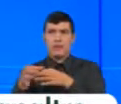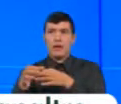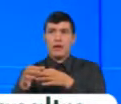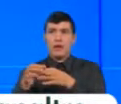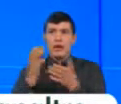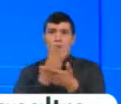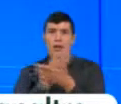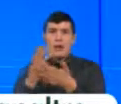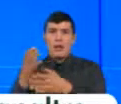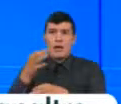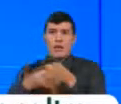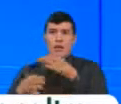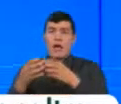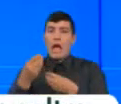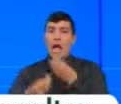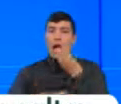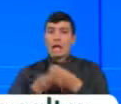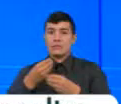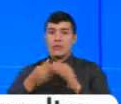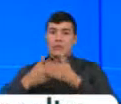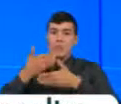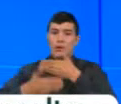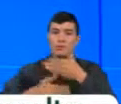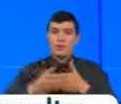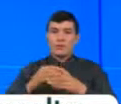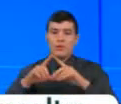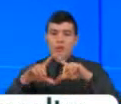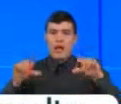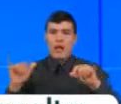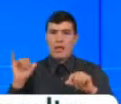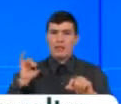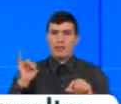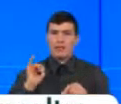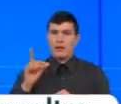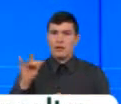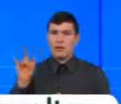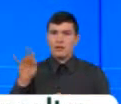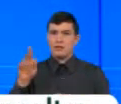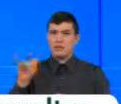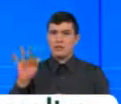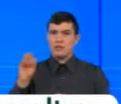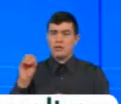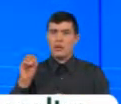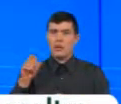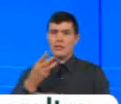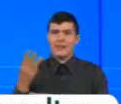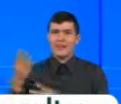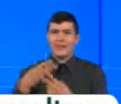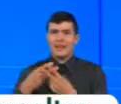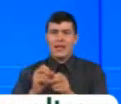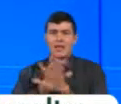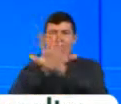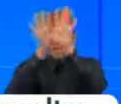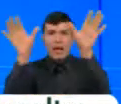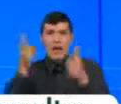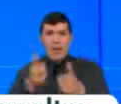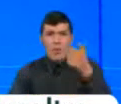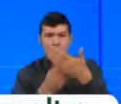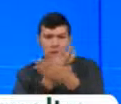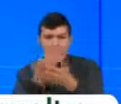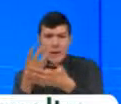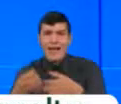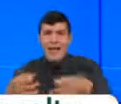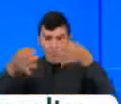que realiza el trámite para la libreta militar. El comandante del Distrito Militar número 33 hace la aclaración de cuál es la página